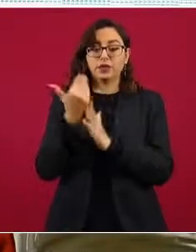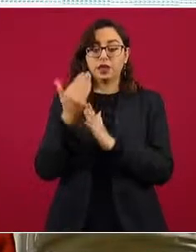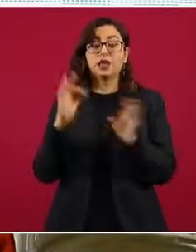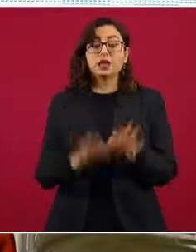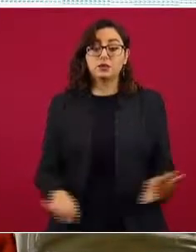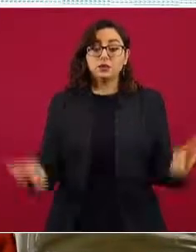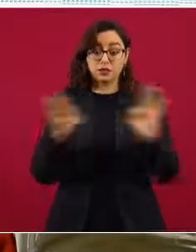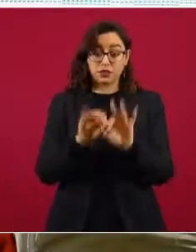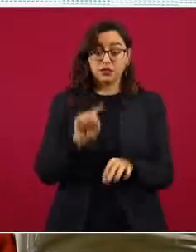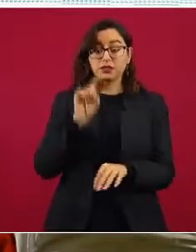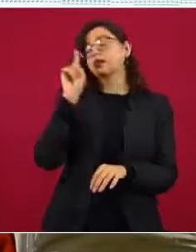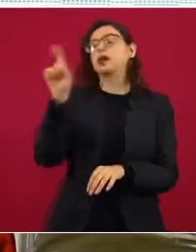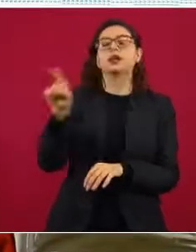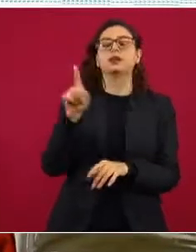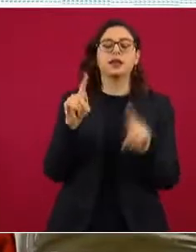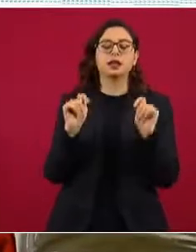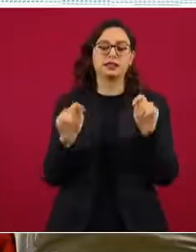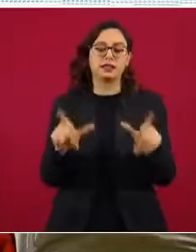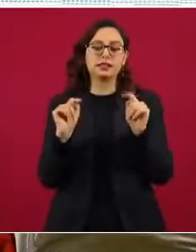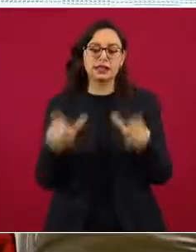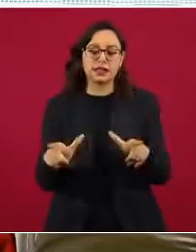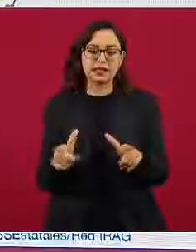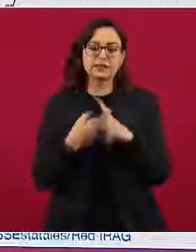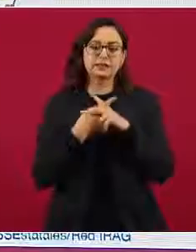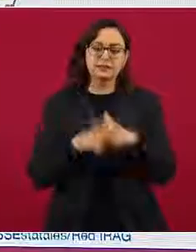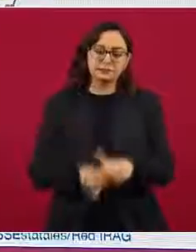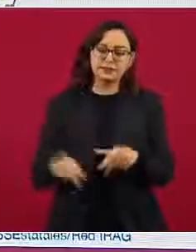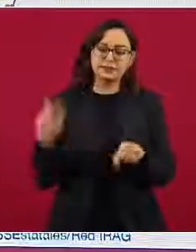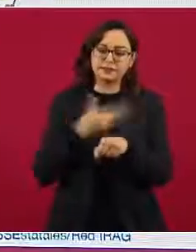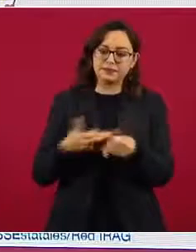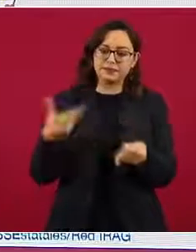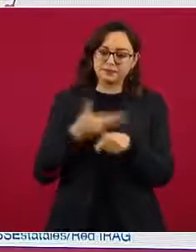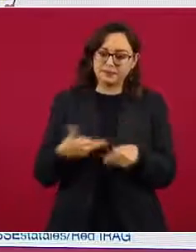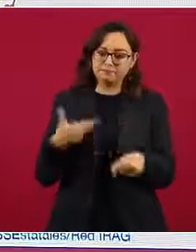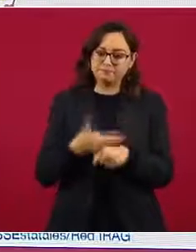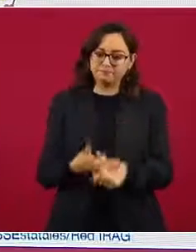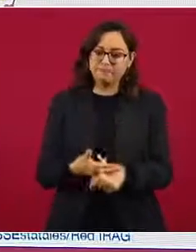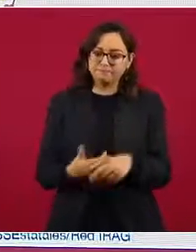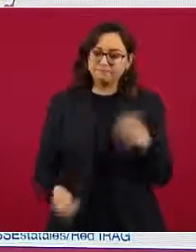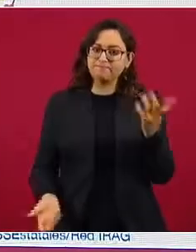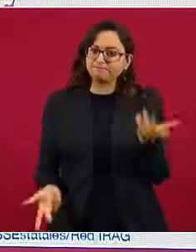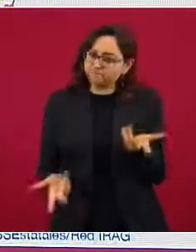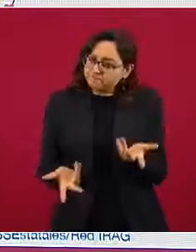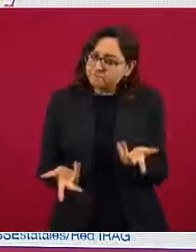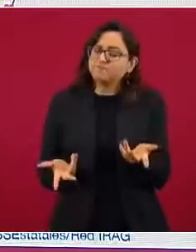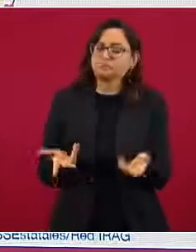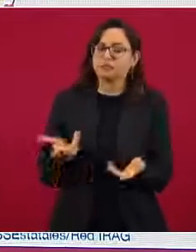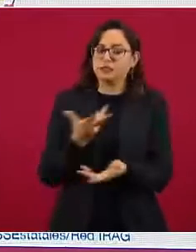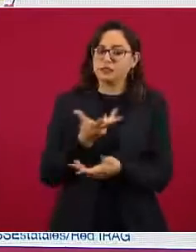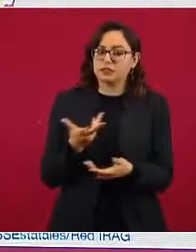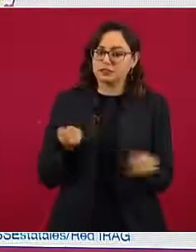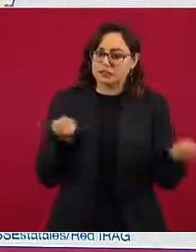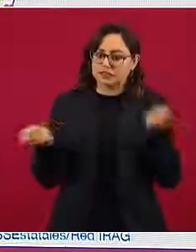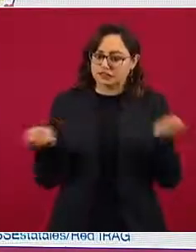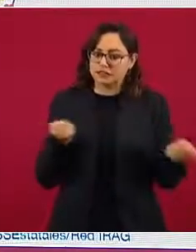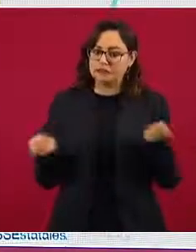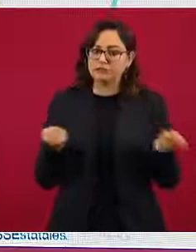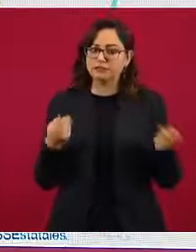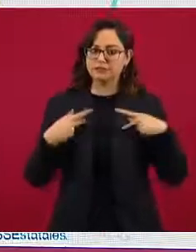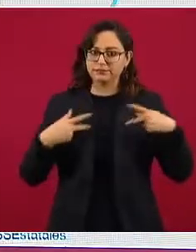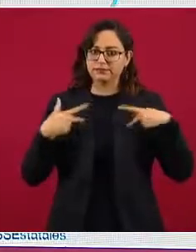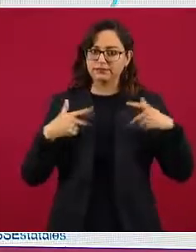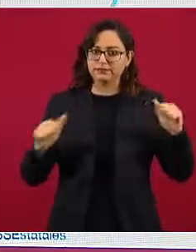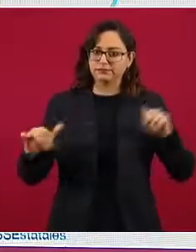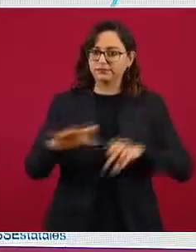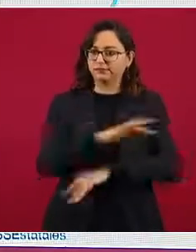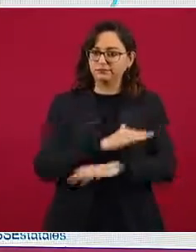en Tlaxcala ya se empezaran a hacer algunas intervenciones correspondientes a el control de la movilidad. La